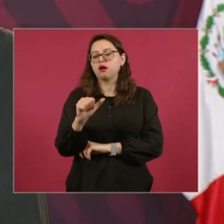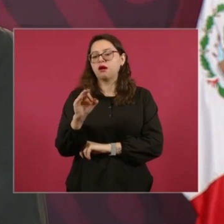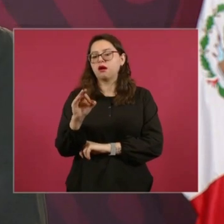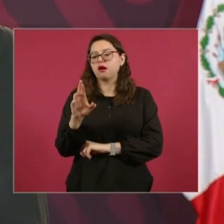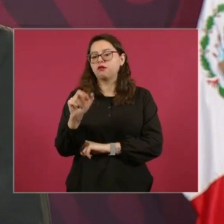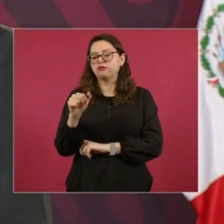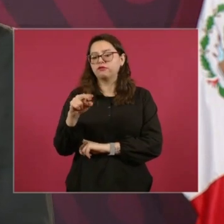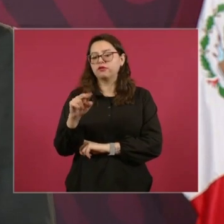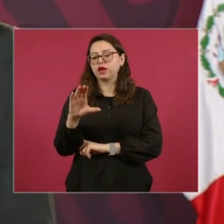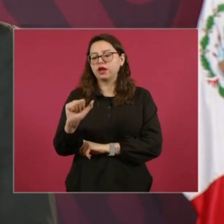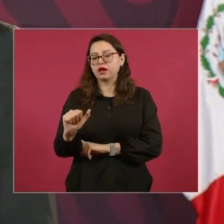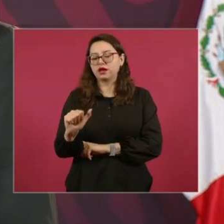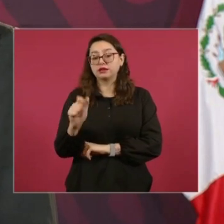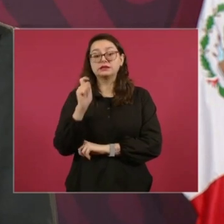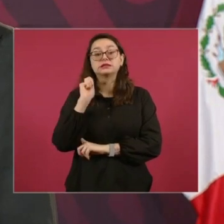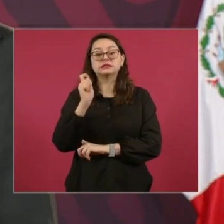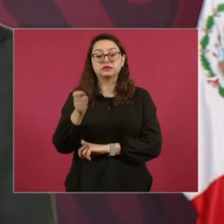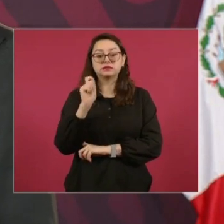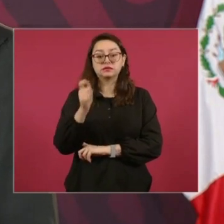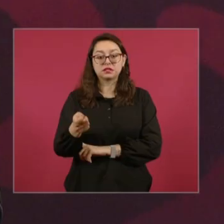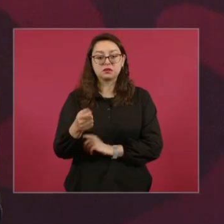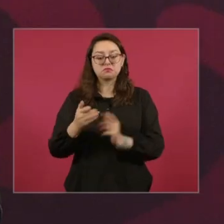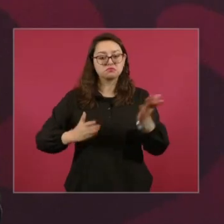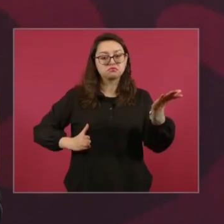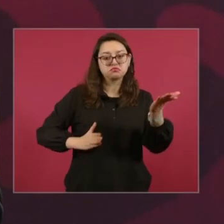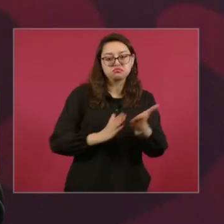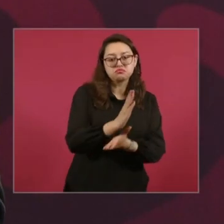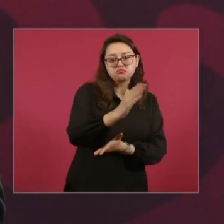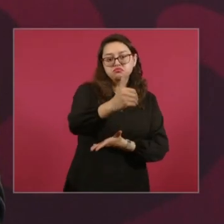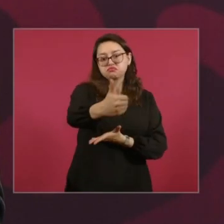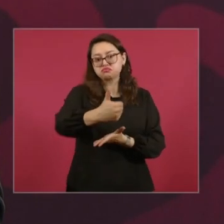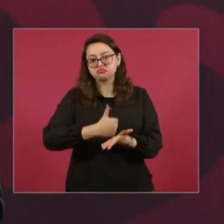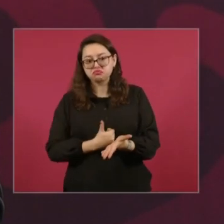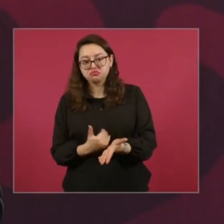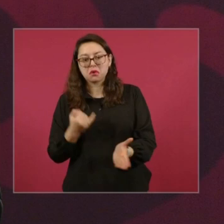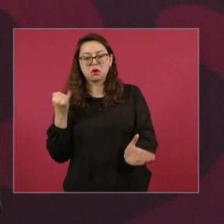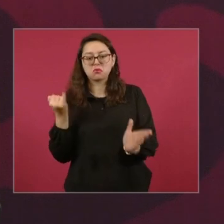es decir, sin cobrar impuestos.